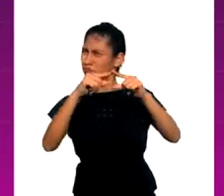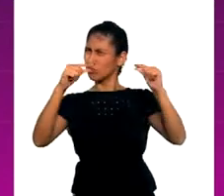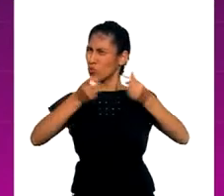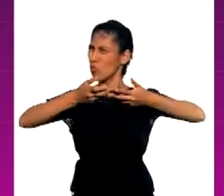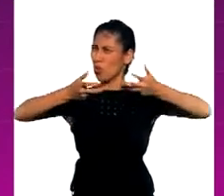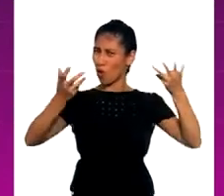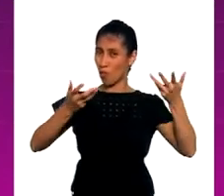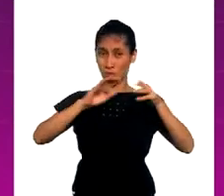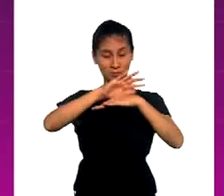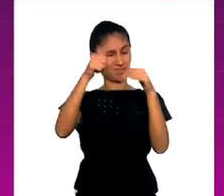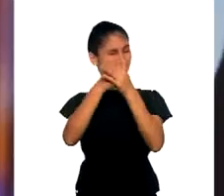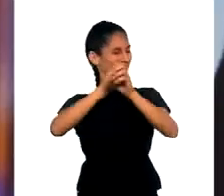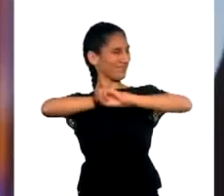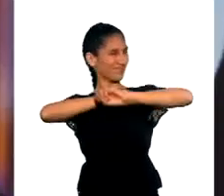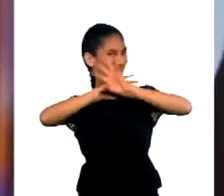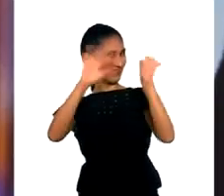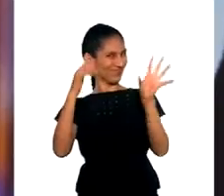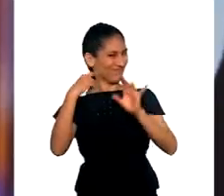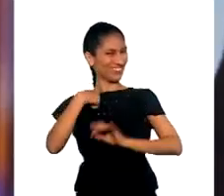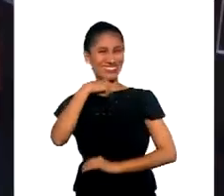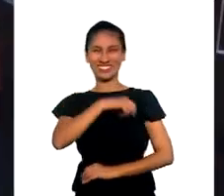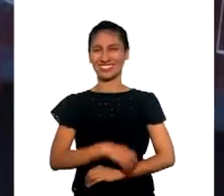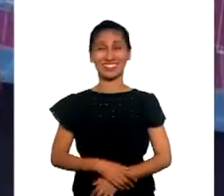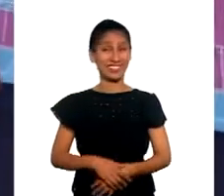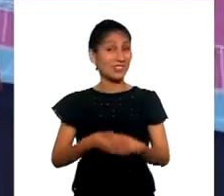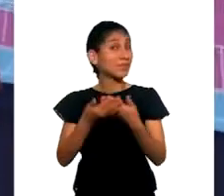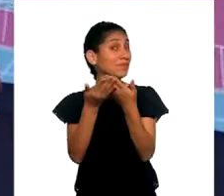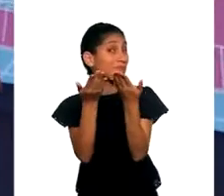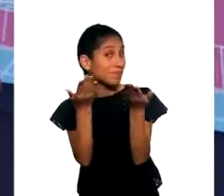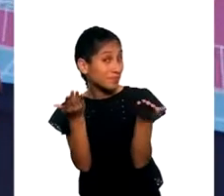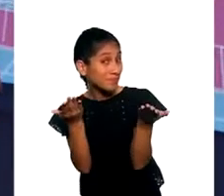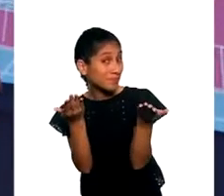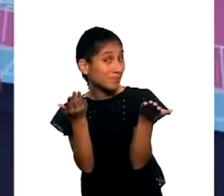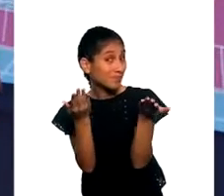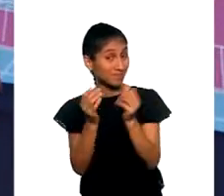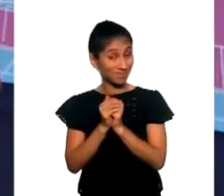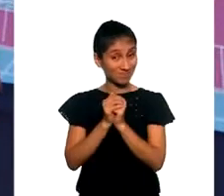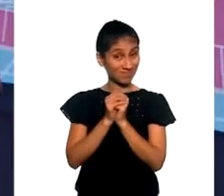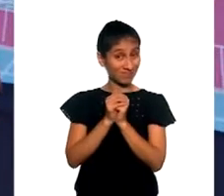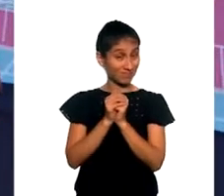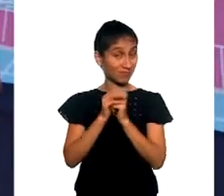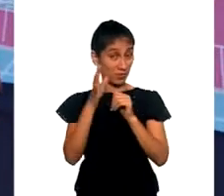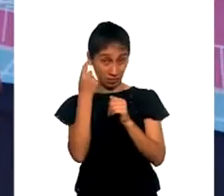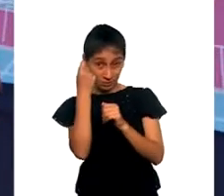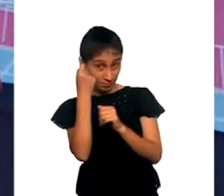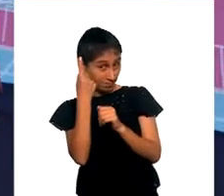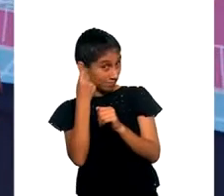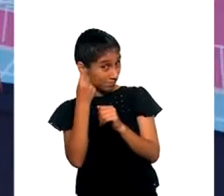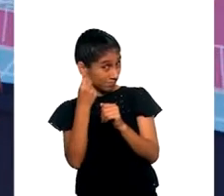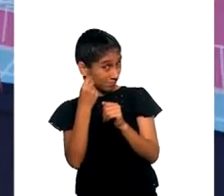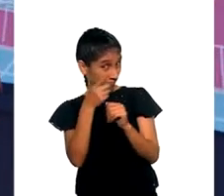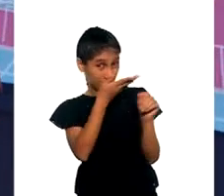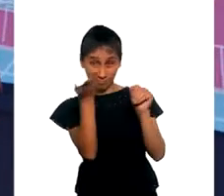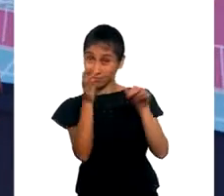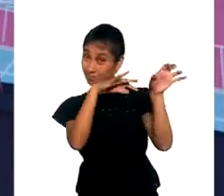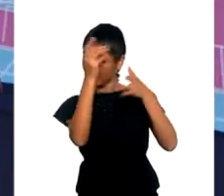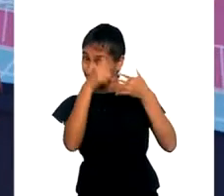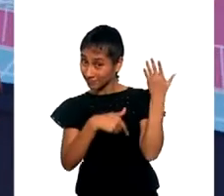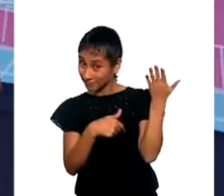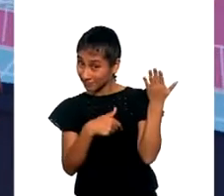todo está claro para mí para ustedes tenemos claras las instrucciones